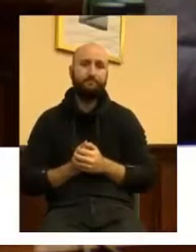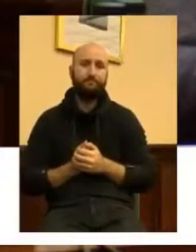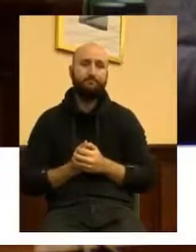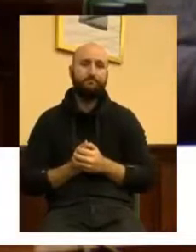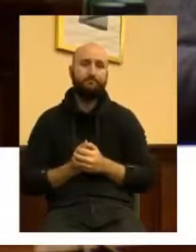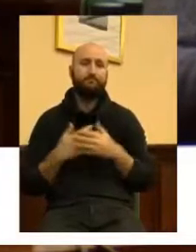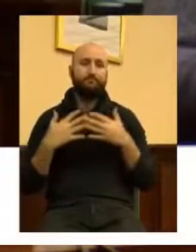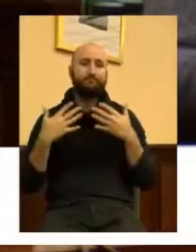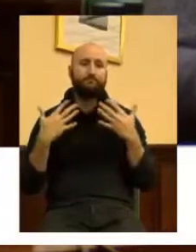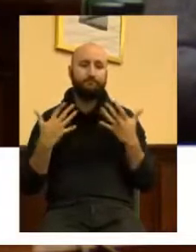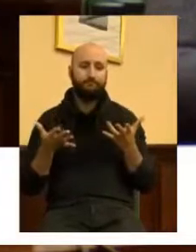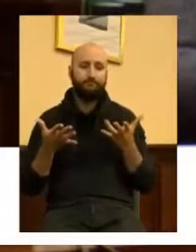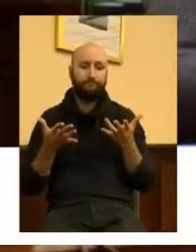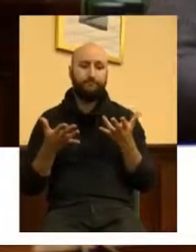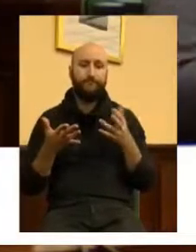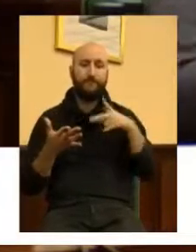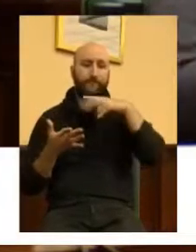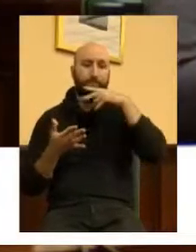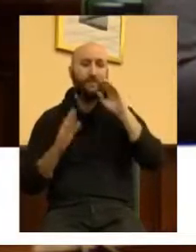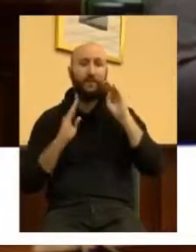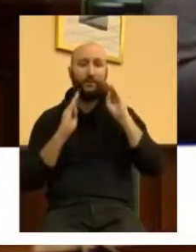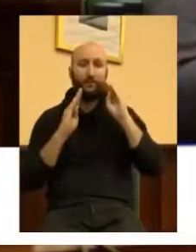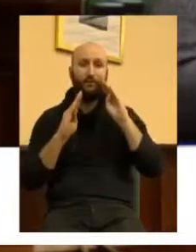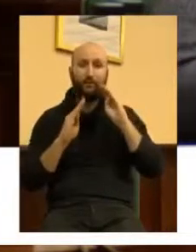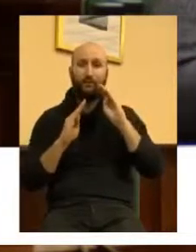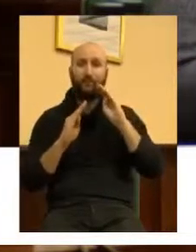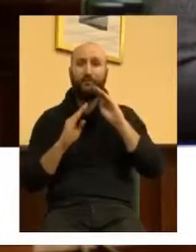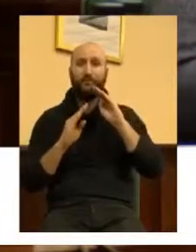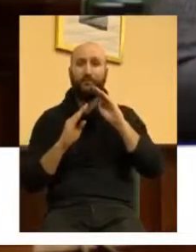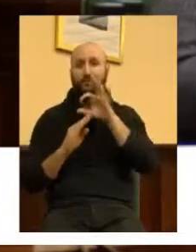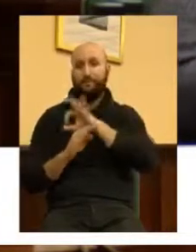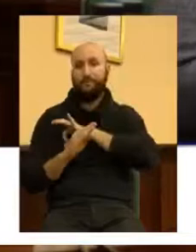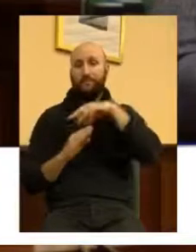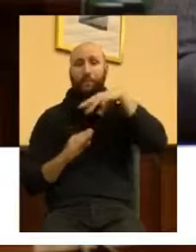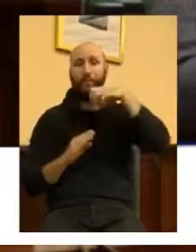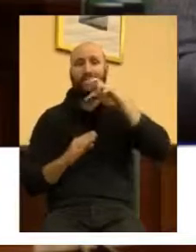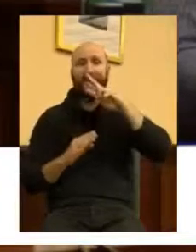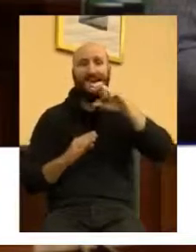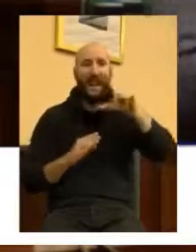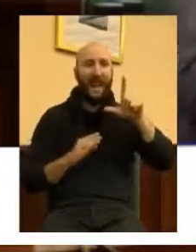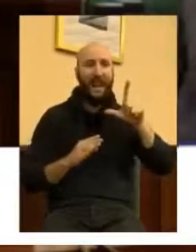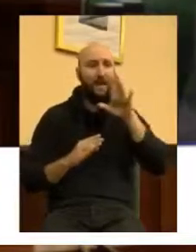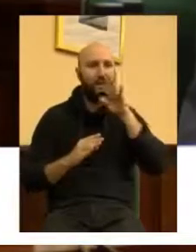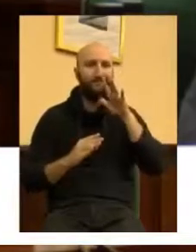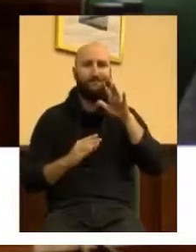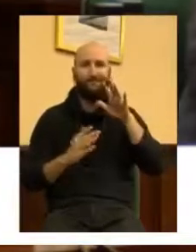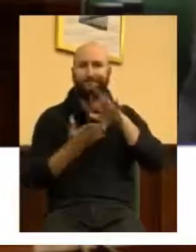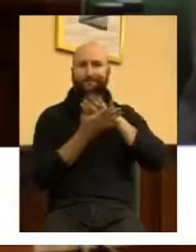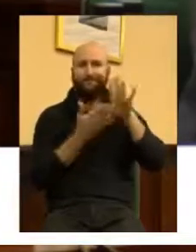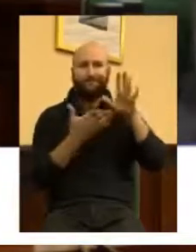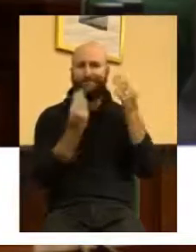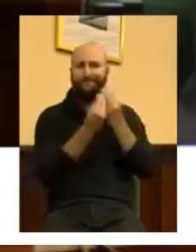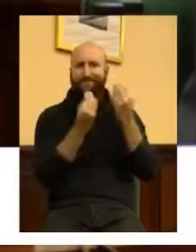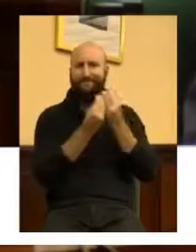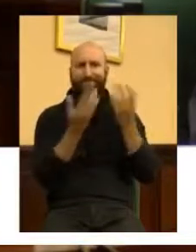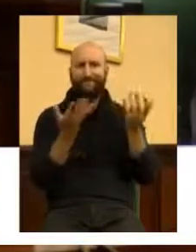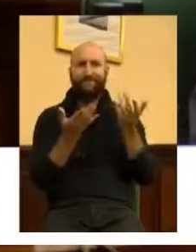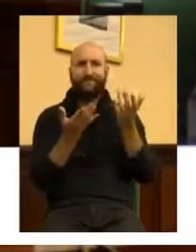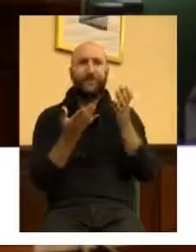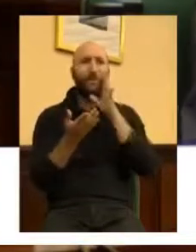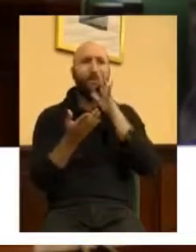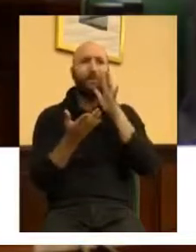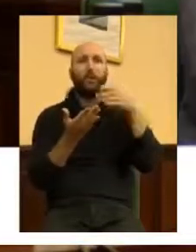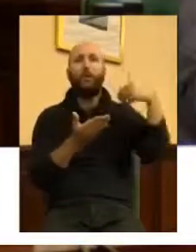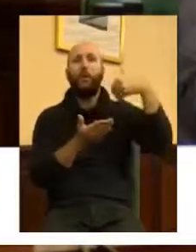No he entendido su intervención, señora Monterreal, sinceramente, que son muchas mociones en una. Es una moción con una